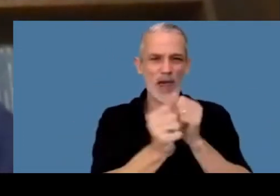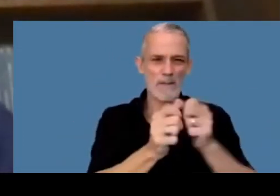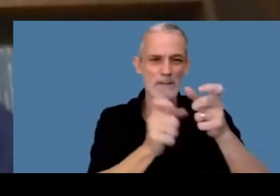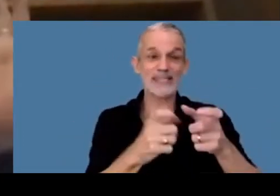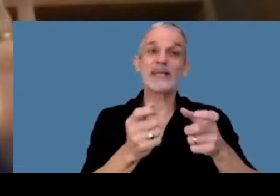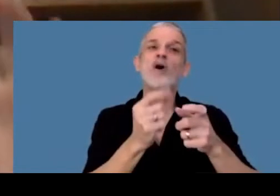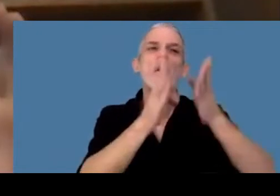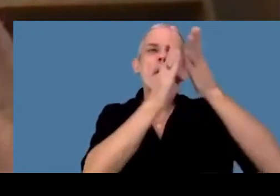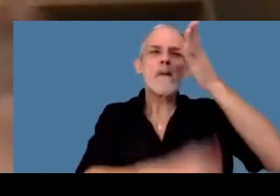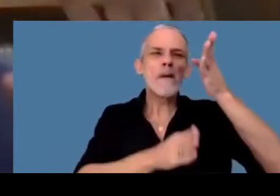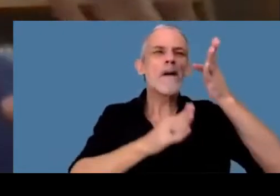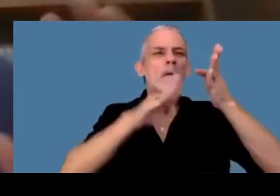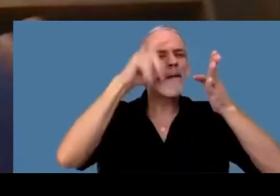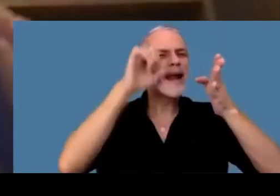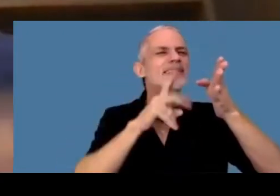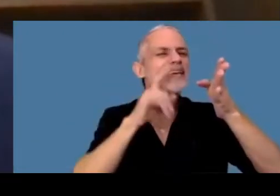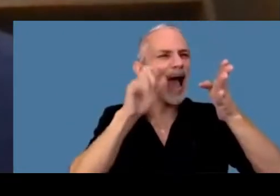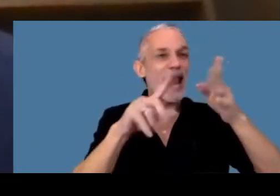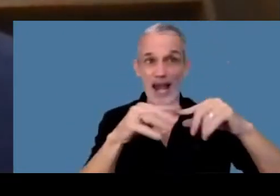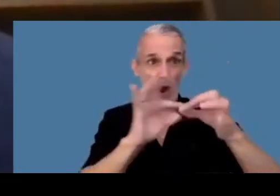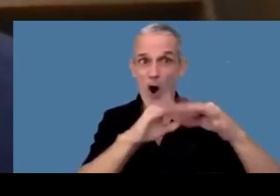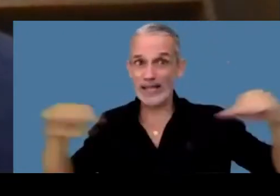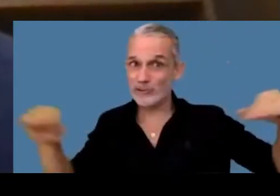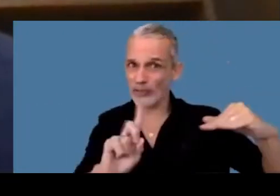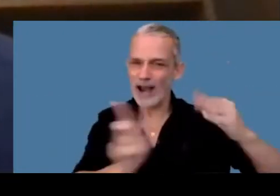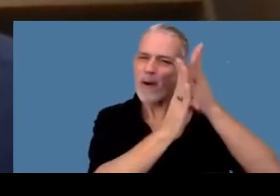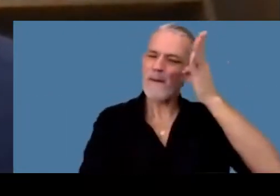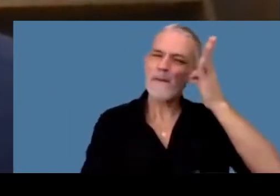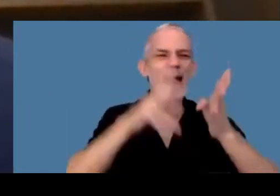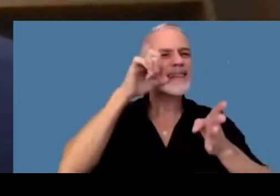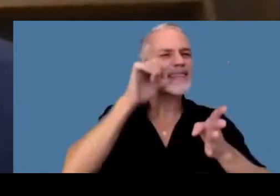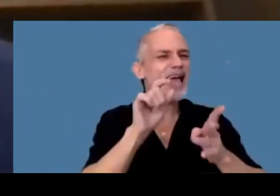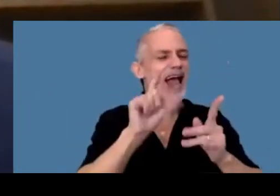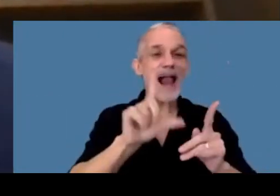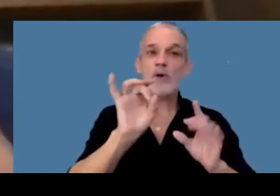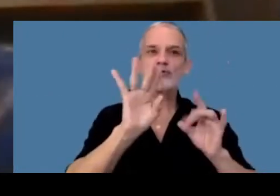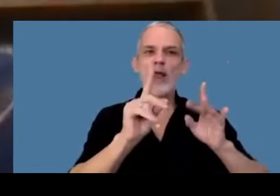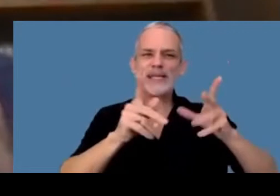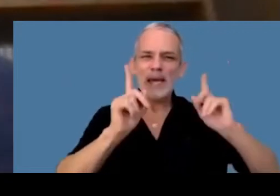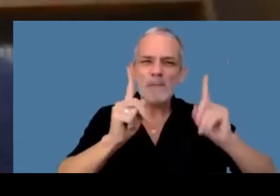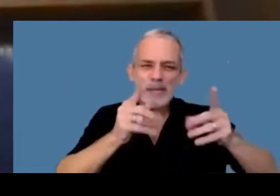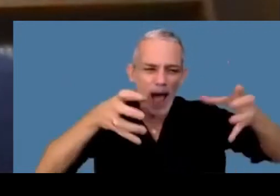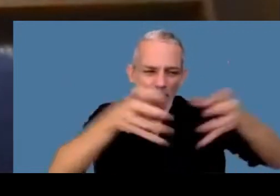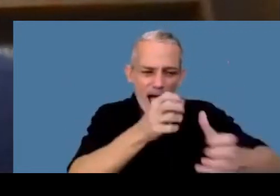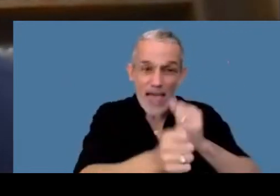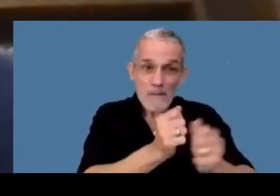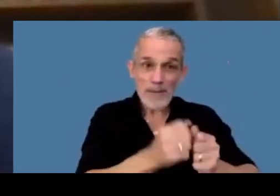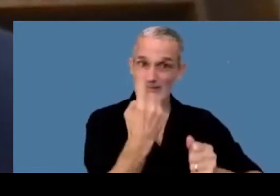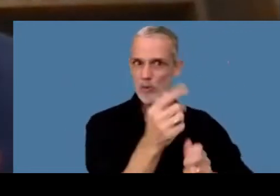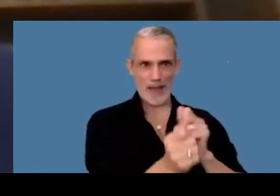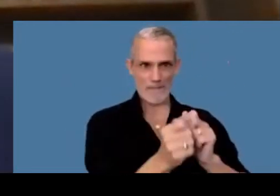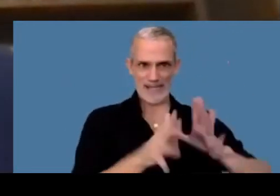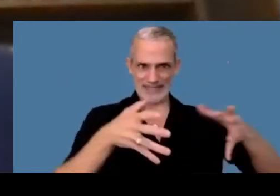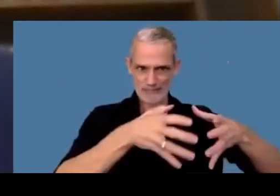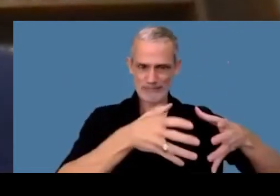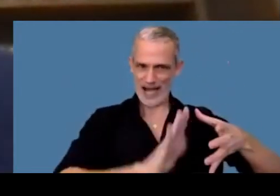¿no? Pero limitado, restringido al ámbito específico de una empresa. O sea, cuando